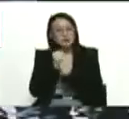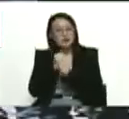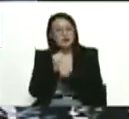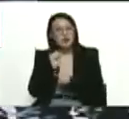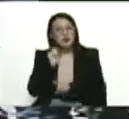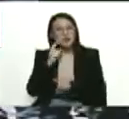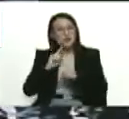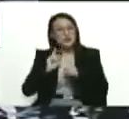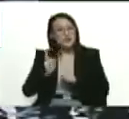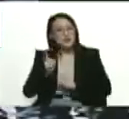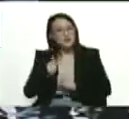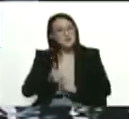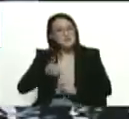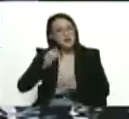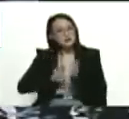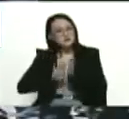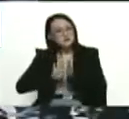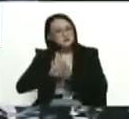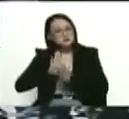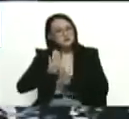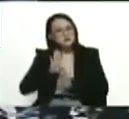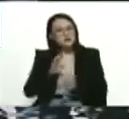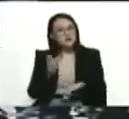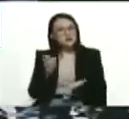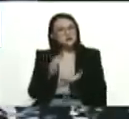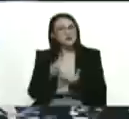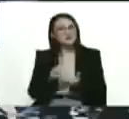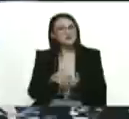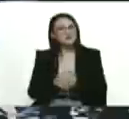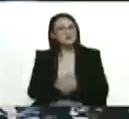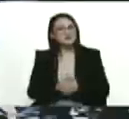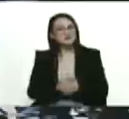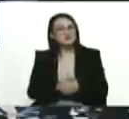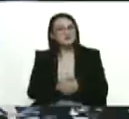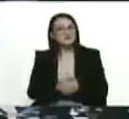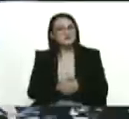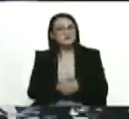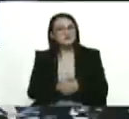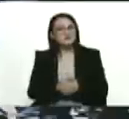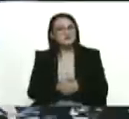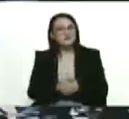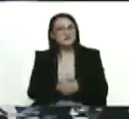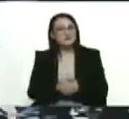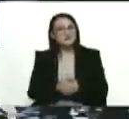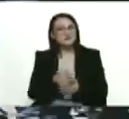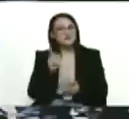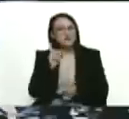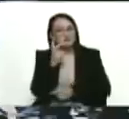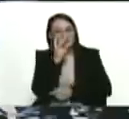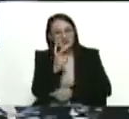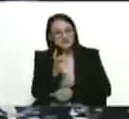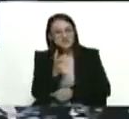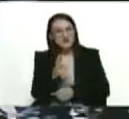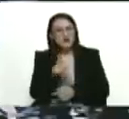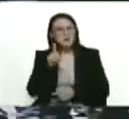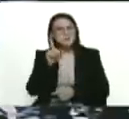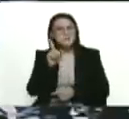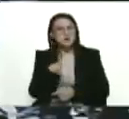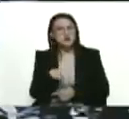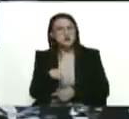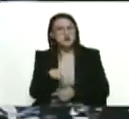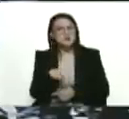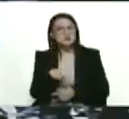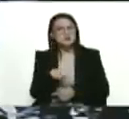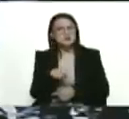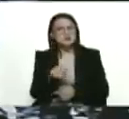eso, de ese compañero que al cual hay que atender, al cual hay que visitar. Pero además ese compañero hay que